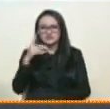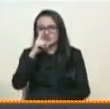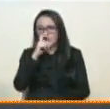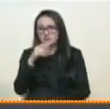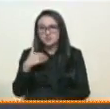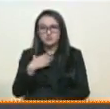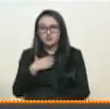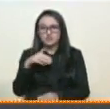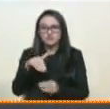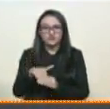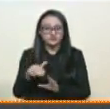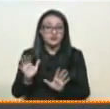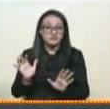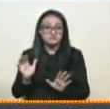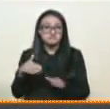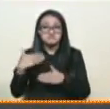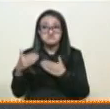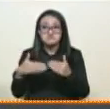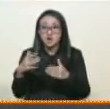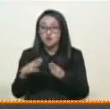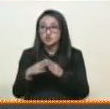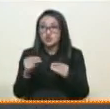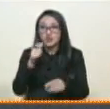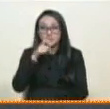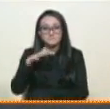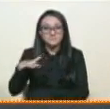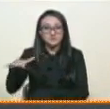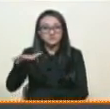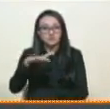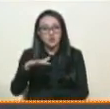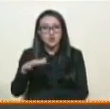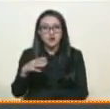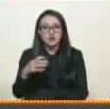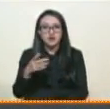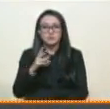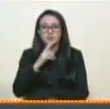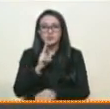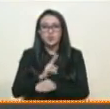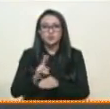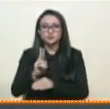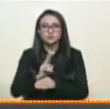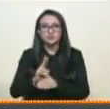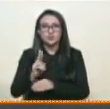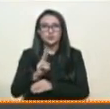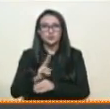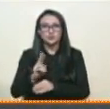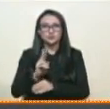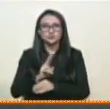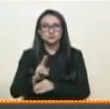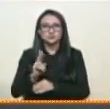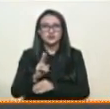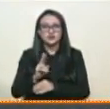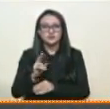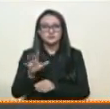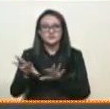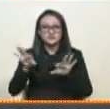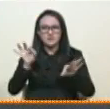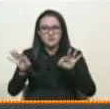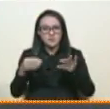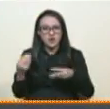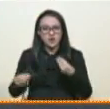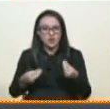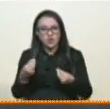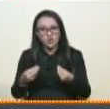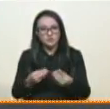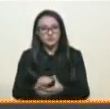65 años, pero del resto, todo el resto del padrón electoral se utiliza como insumo para hacer esa selección.